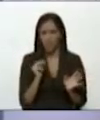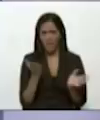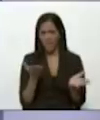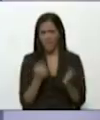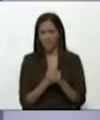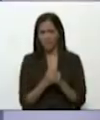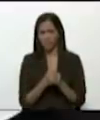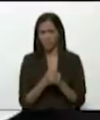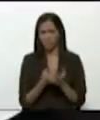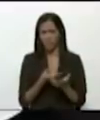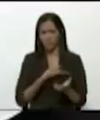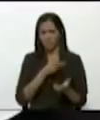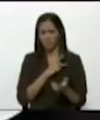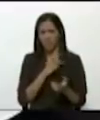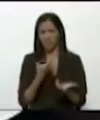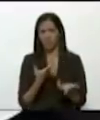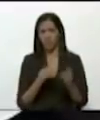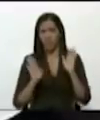Definitivamente